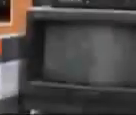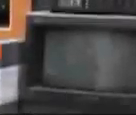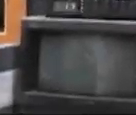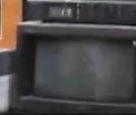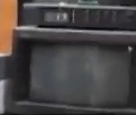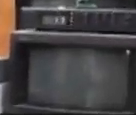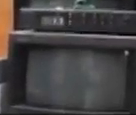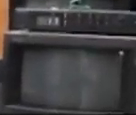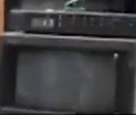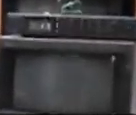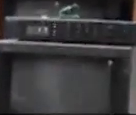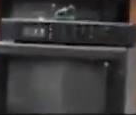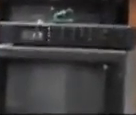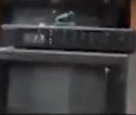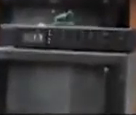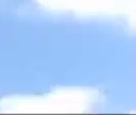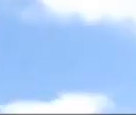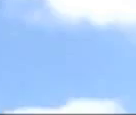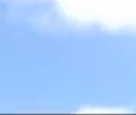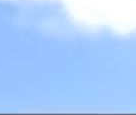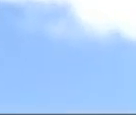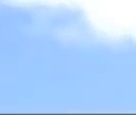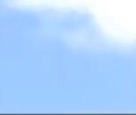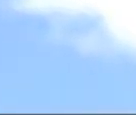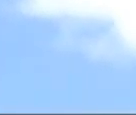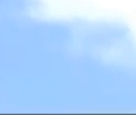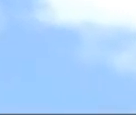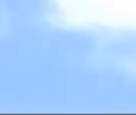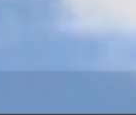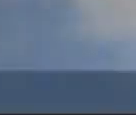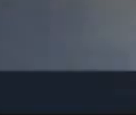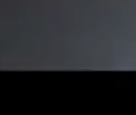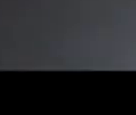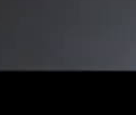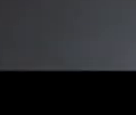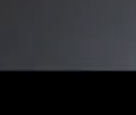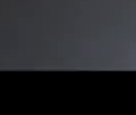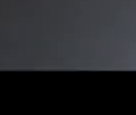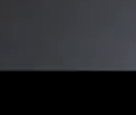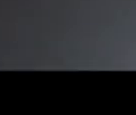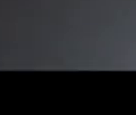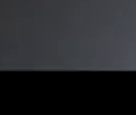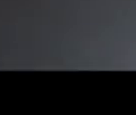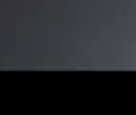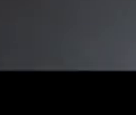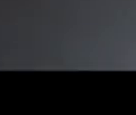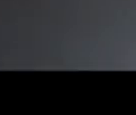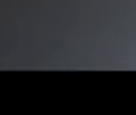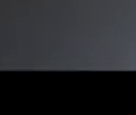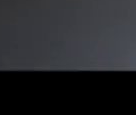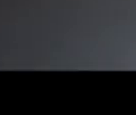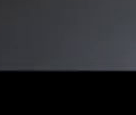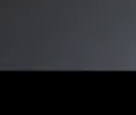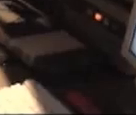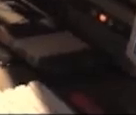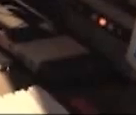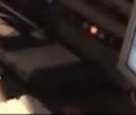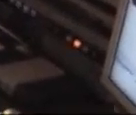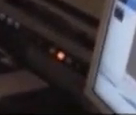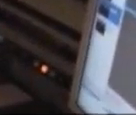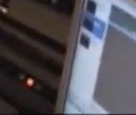Las frecuencias de radio y tele son un bien público, pero están concentradas en pocas manos. ¿Por qué una ley como la ley de radio y televisión tiene que